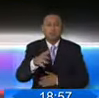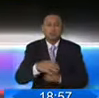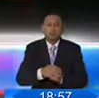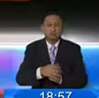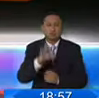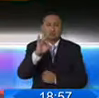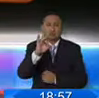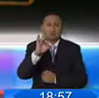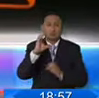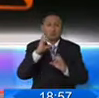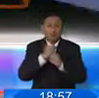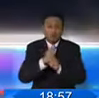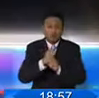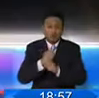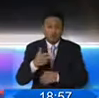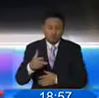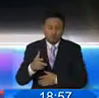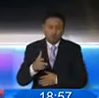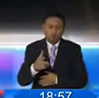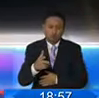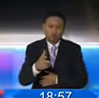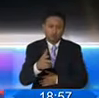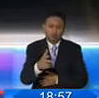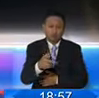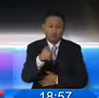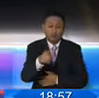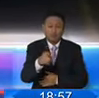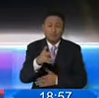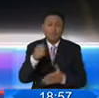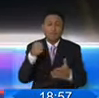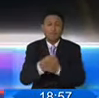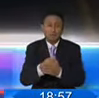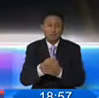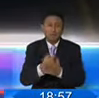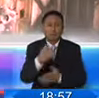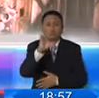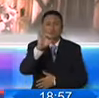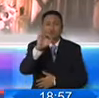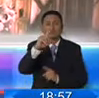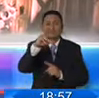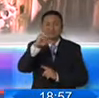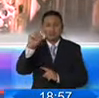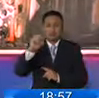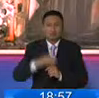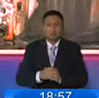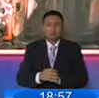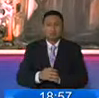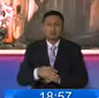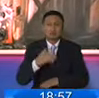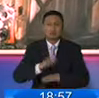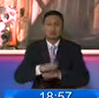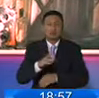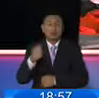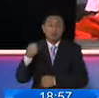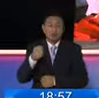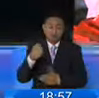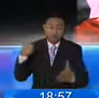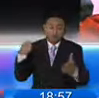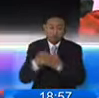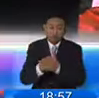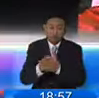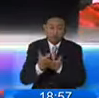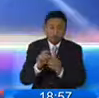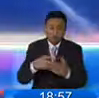aproximadamente a las 8 de la noche y la hora del accidente 21 horas con 30. Es un choque por alcance, un volcamiento